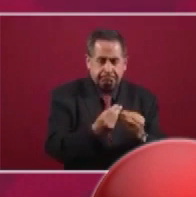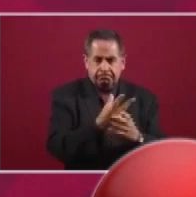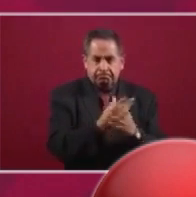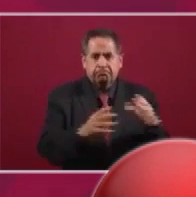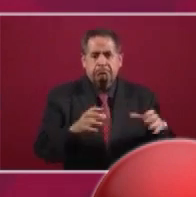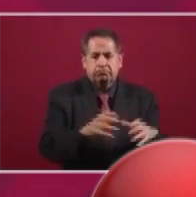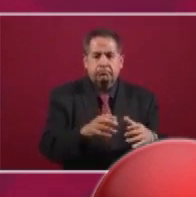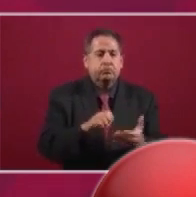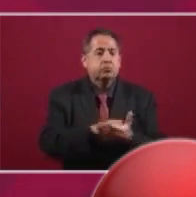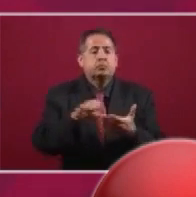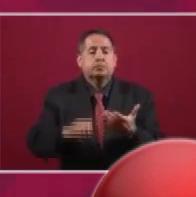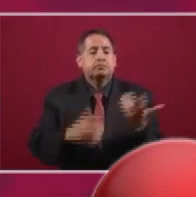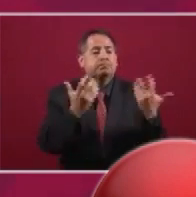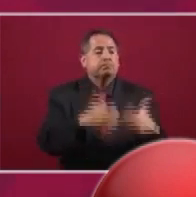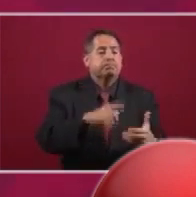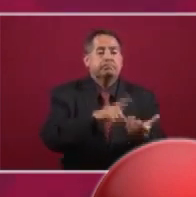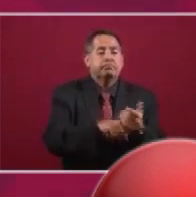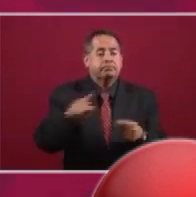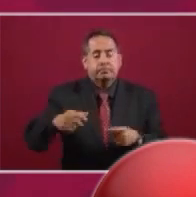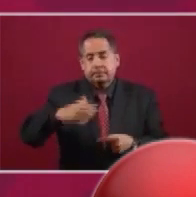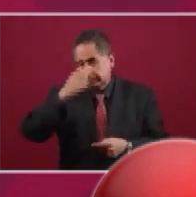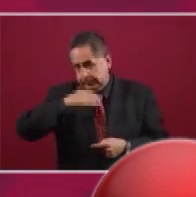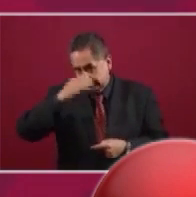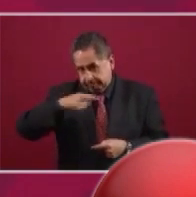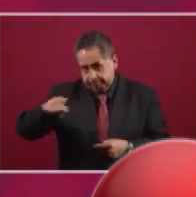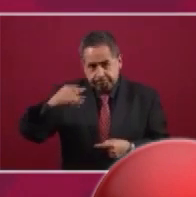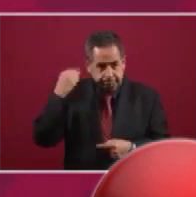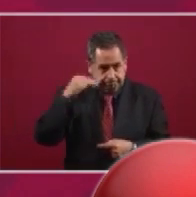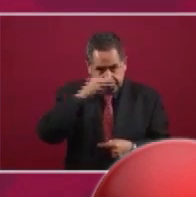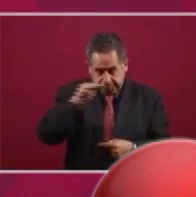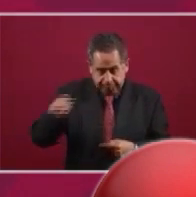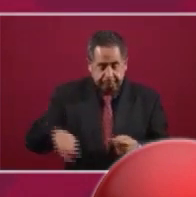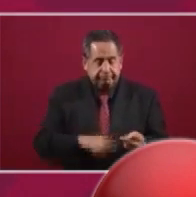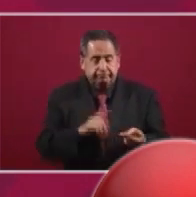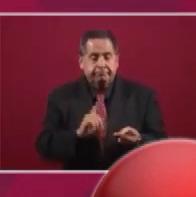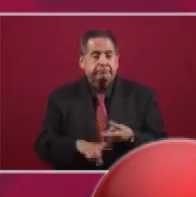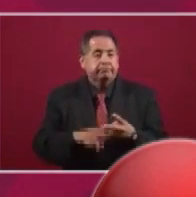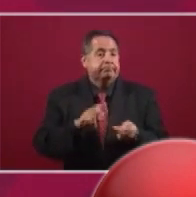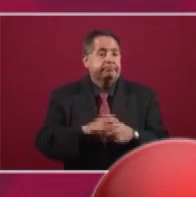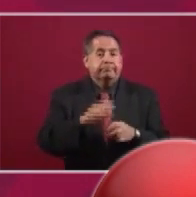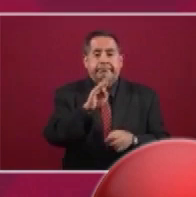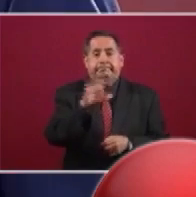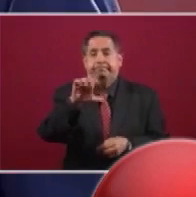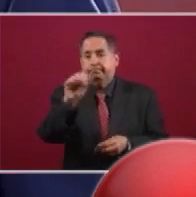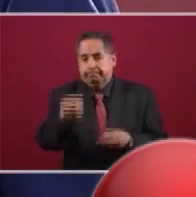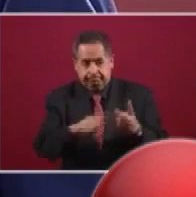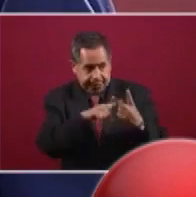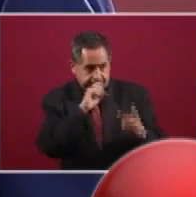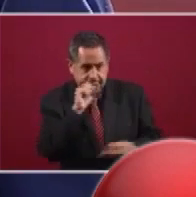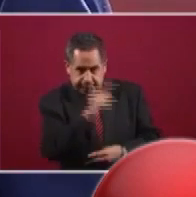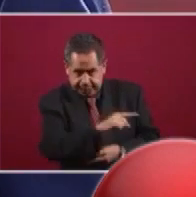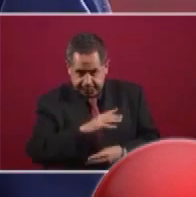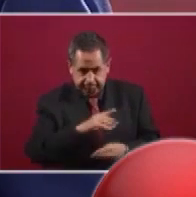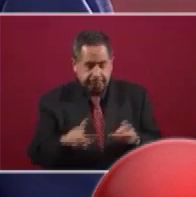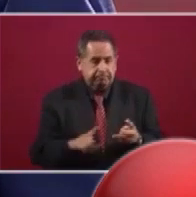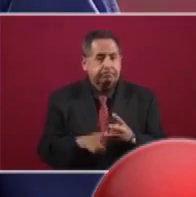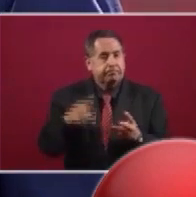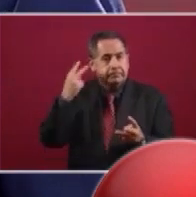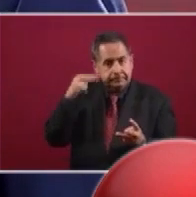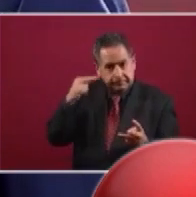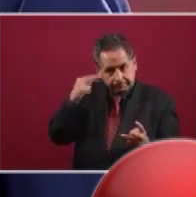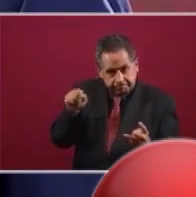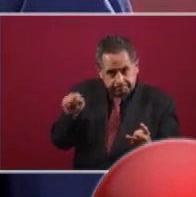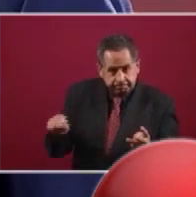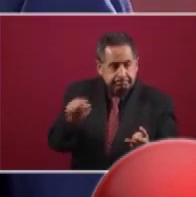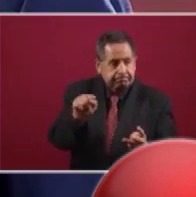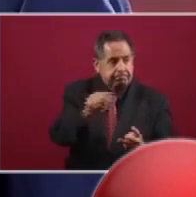plantas en Lázaro Cárdenas, hay bienes en Baja California Sur, las de Coatzacoalcos,